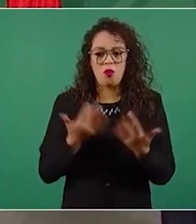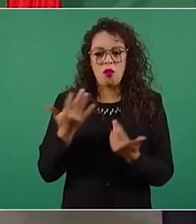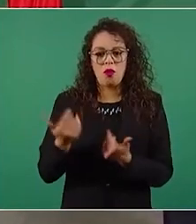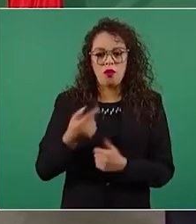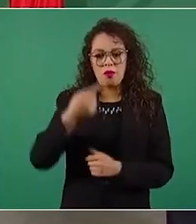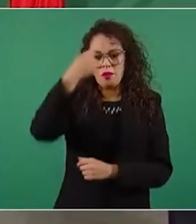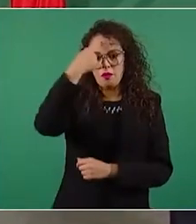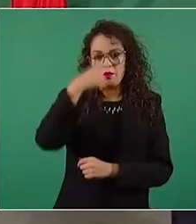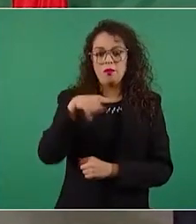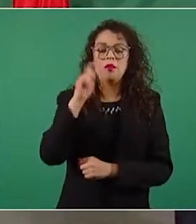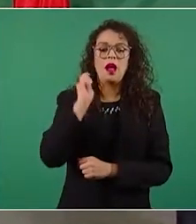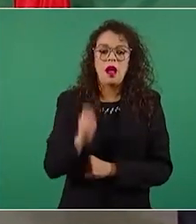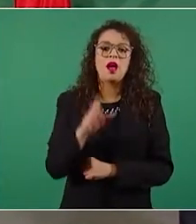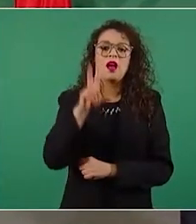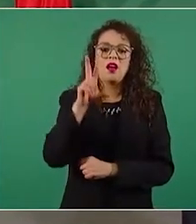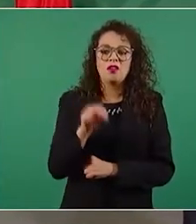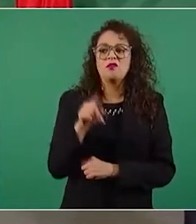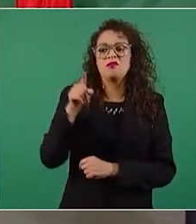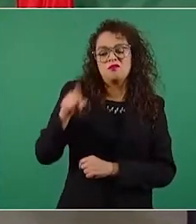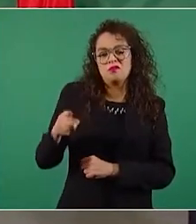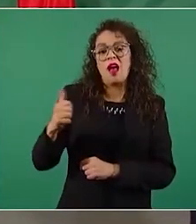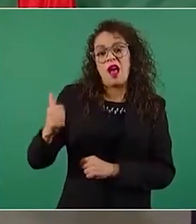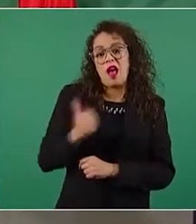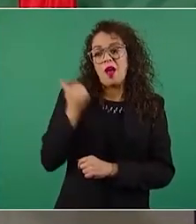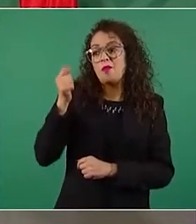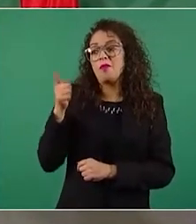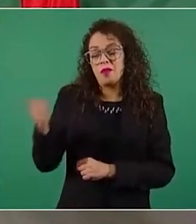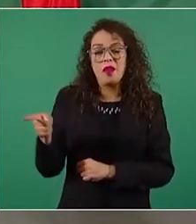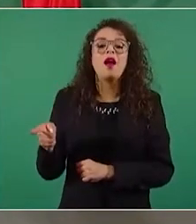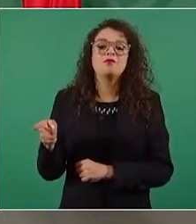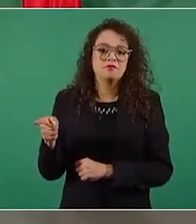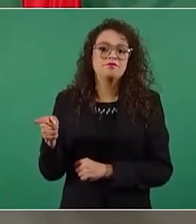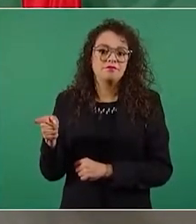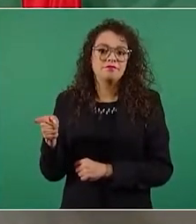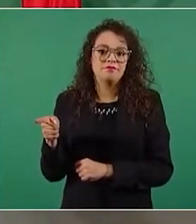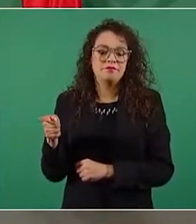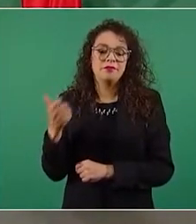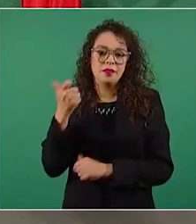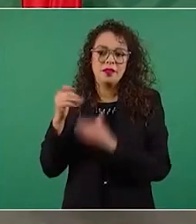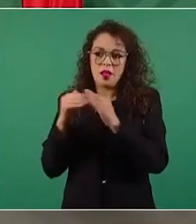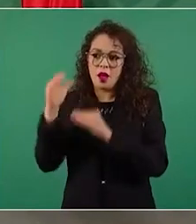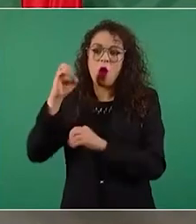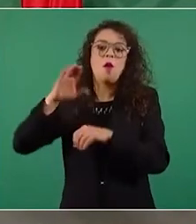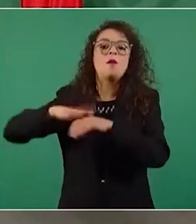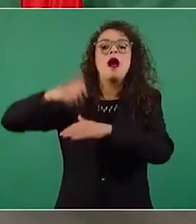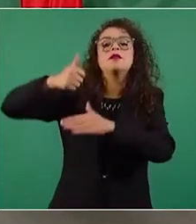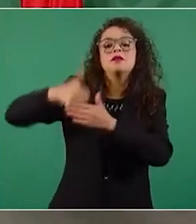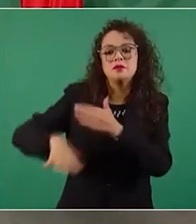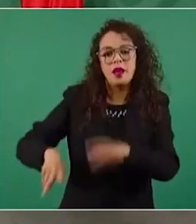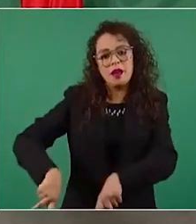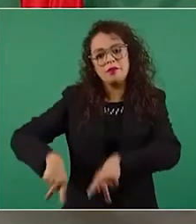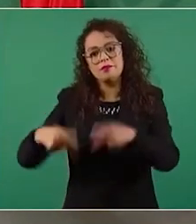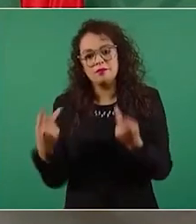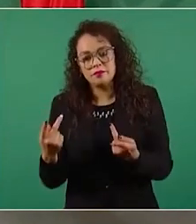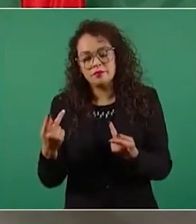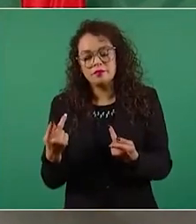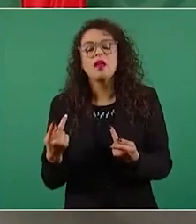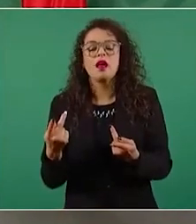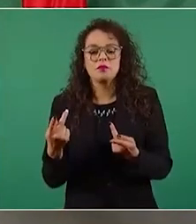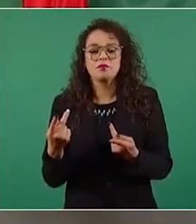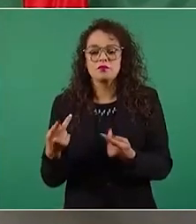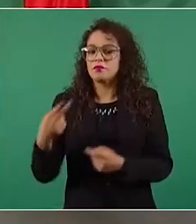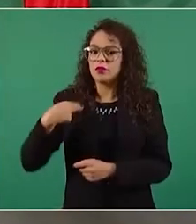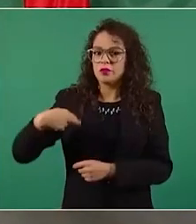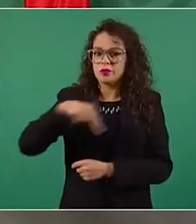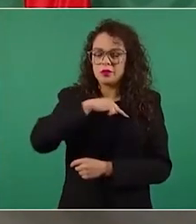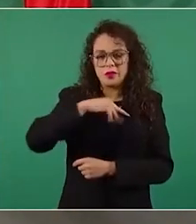competencia desleal. Nosotros hemos tomado ya la decisión de entregar todos esos bienes al pueblo,